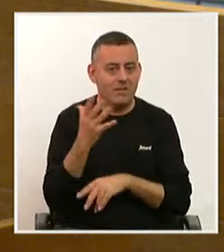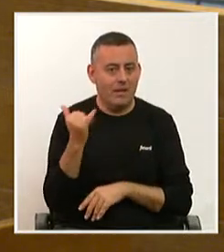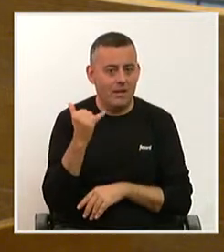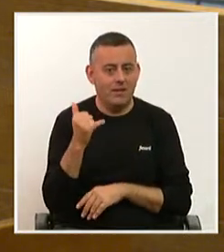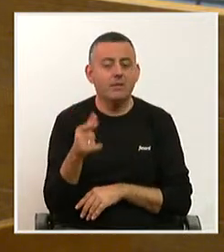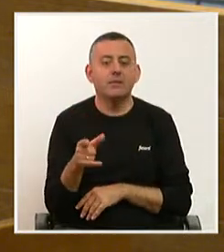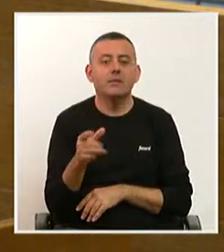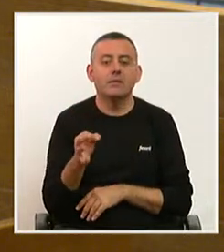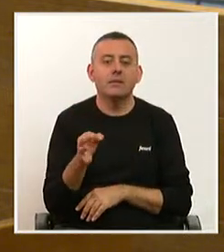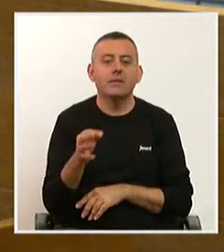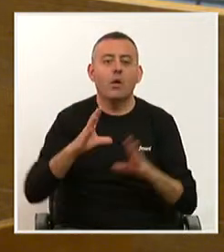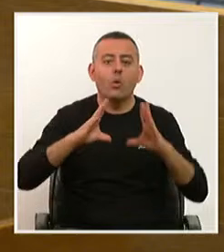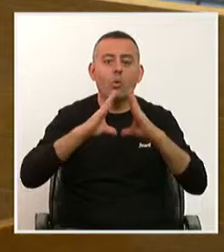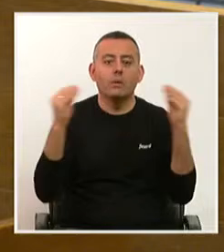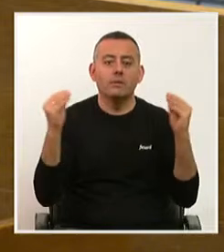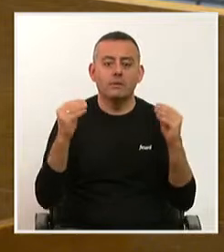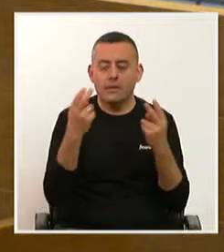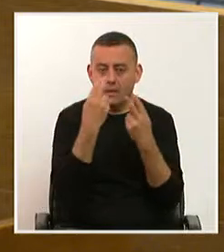operadores